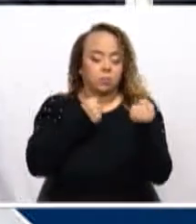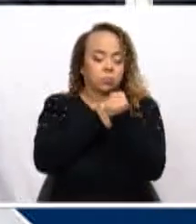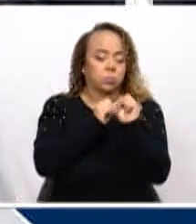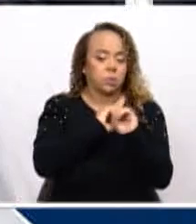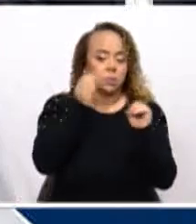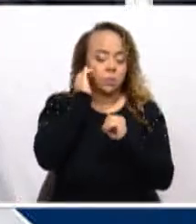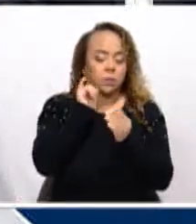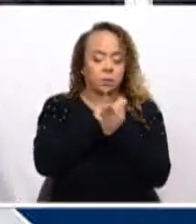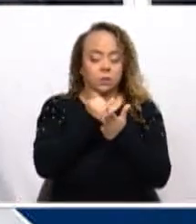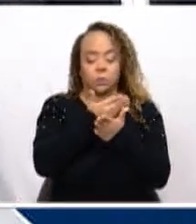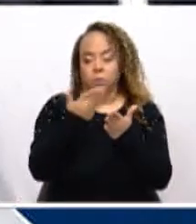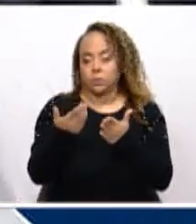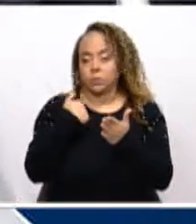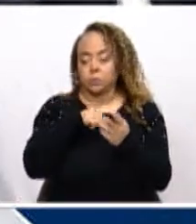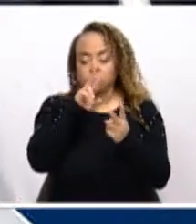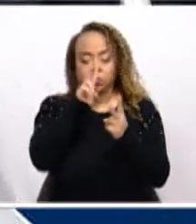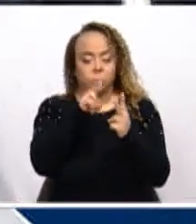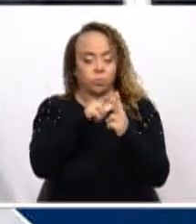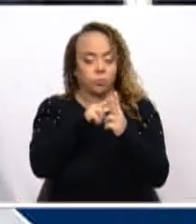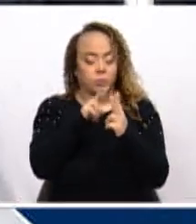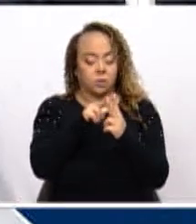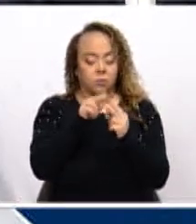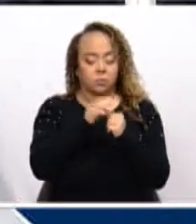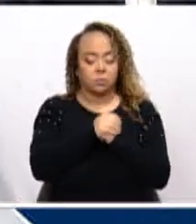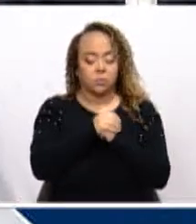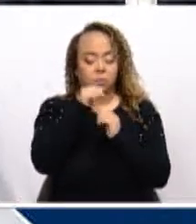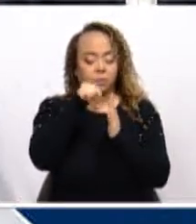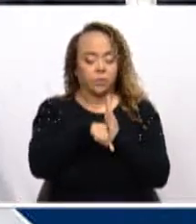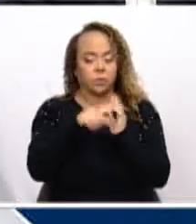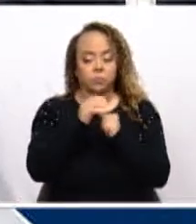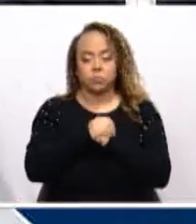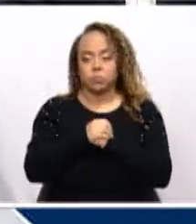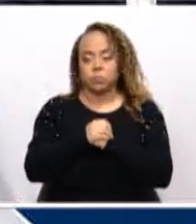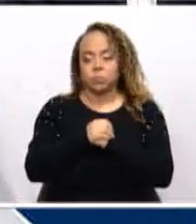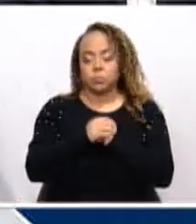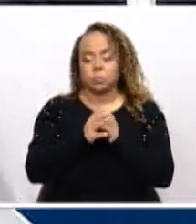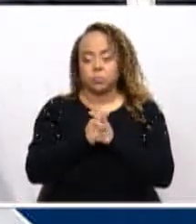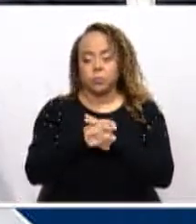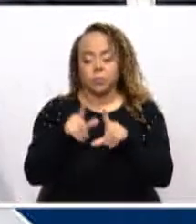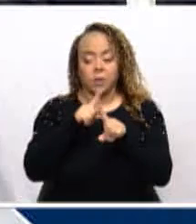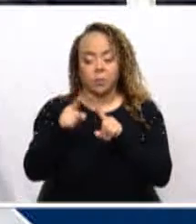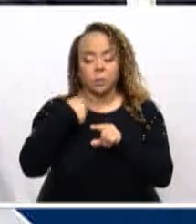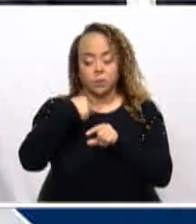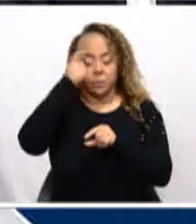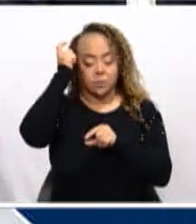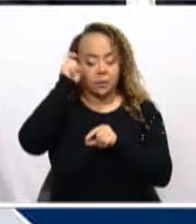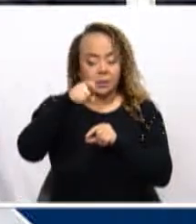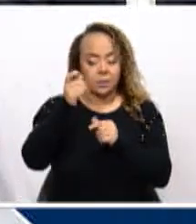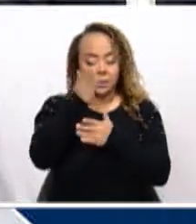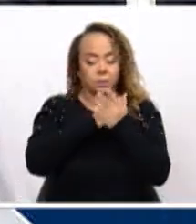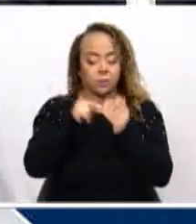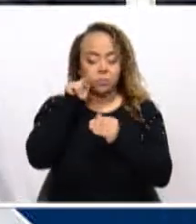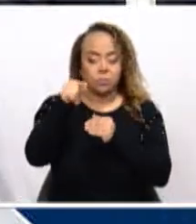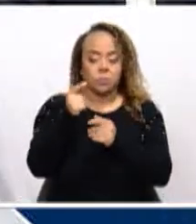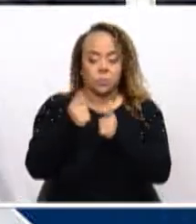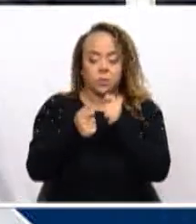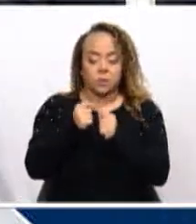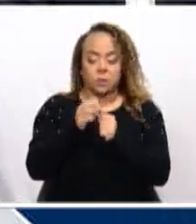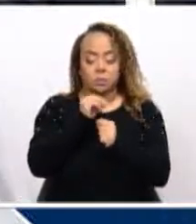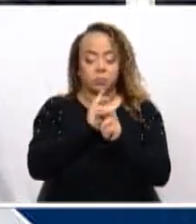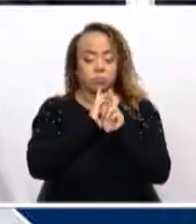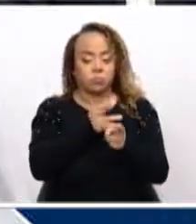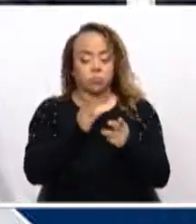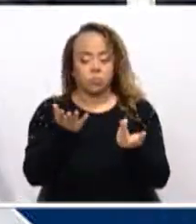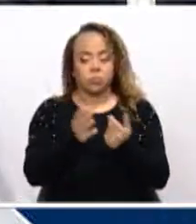porque son cosas que que uno no conoce a fondo y a profundidad Pero si yo necesito algo de voz te mando un mensaje vos no me respondes